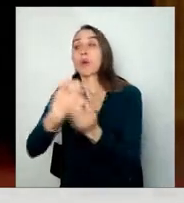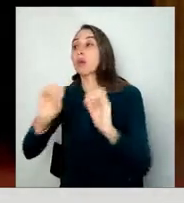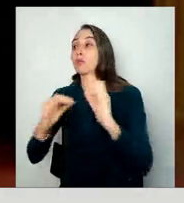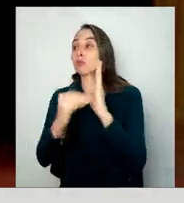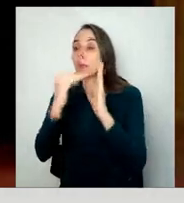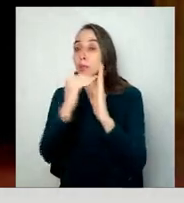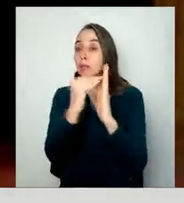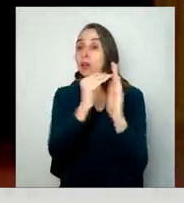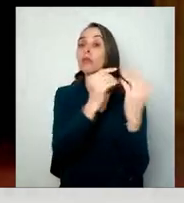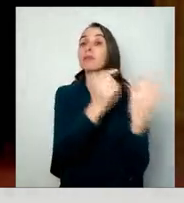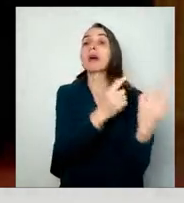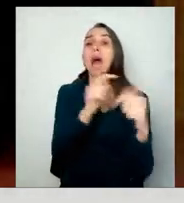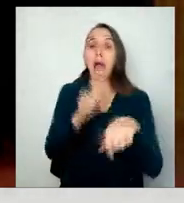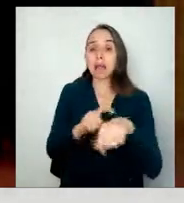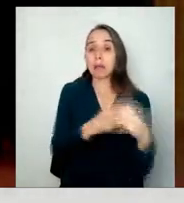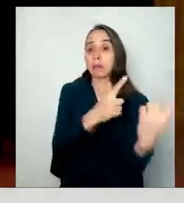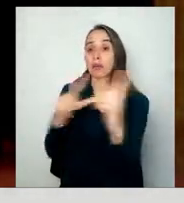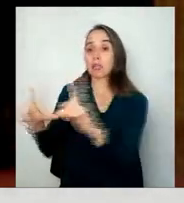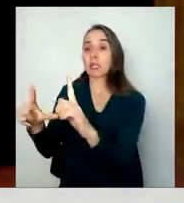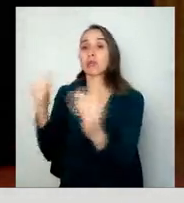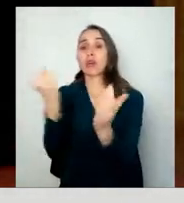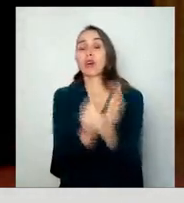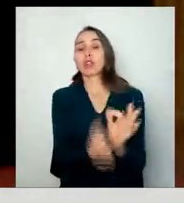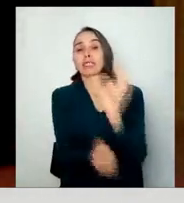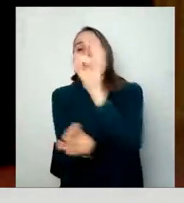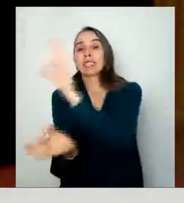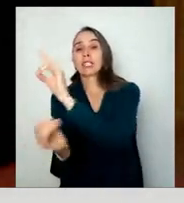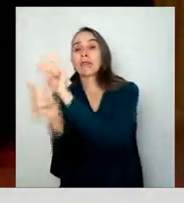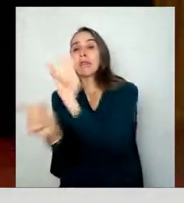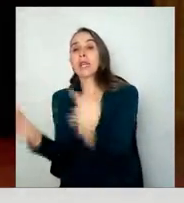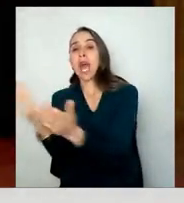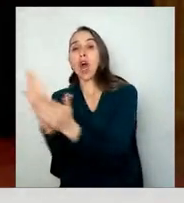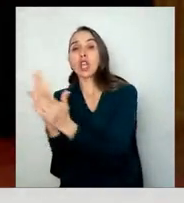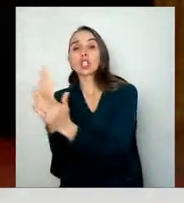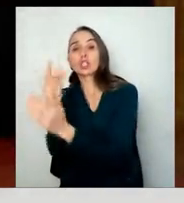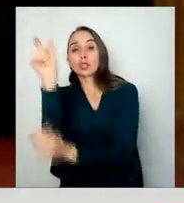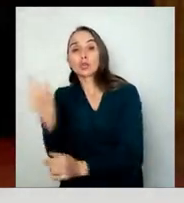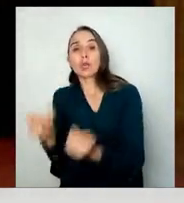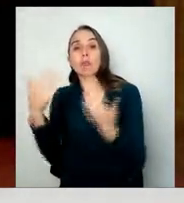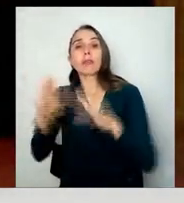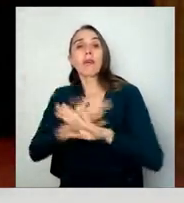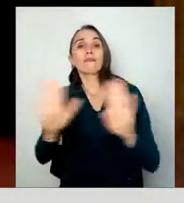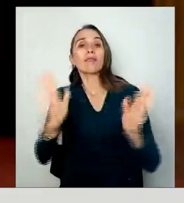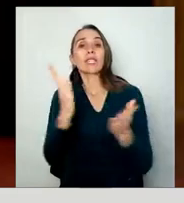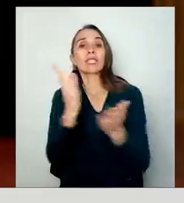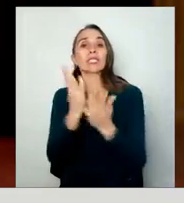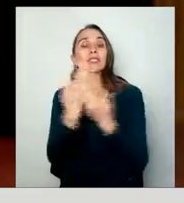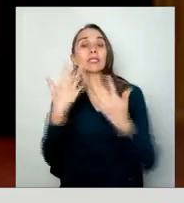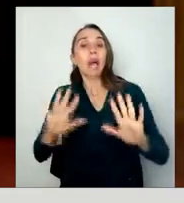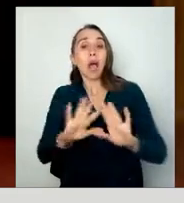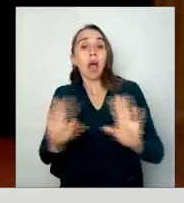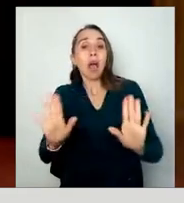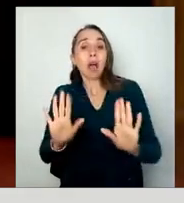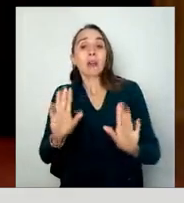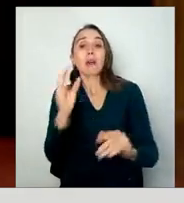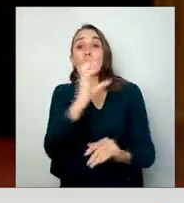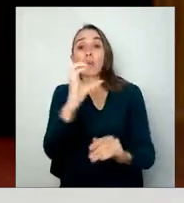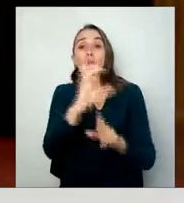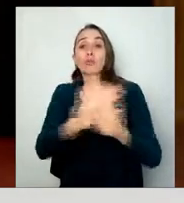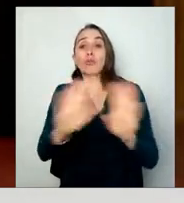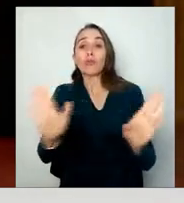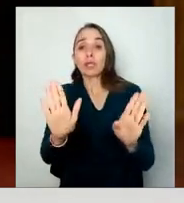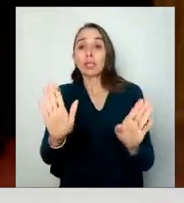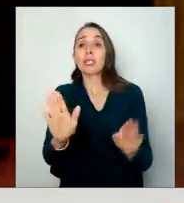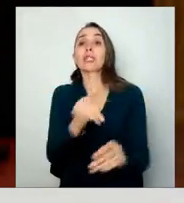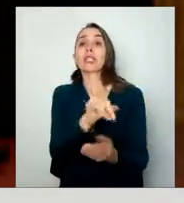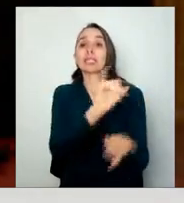títulos y certificados a los alumnos y alumnas que han concluido sus estudios debiendo Posteriormente la institución ejercer